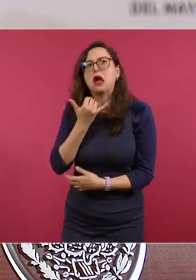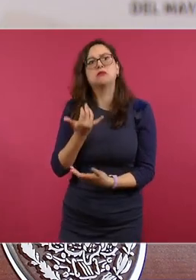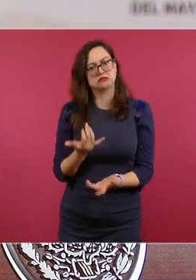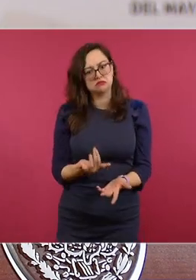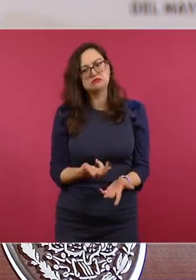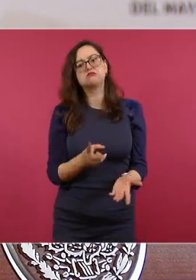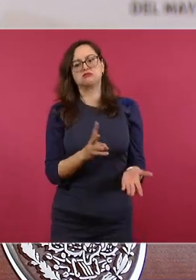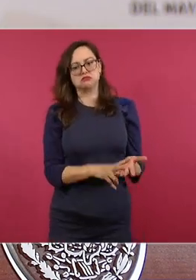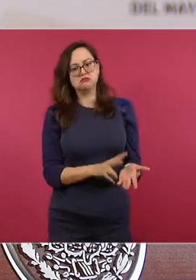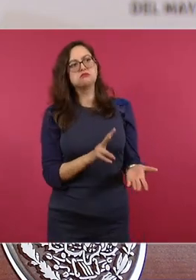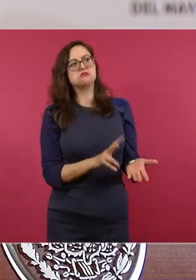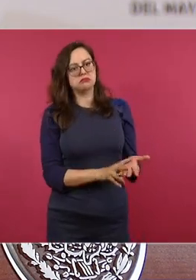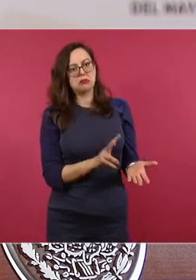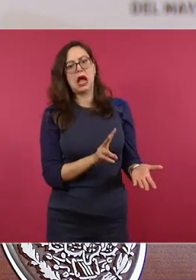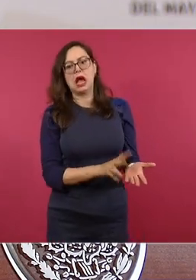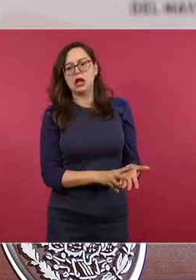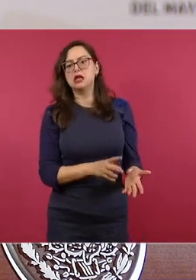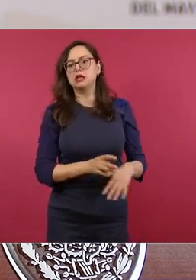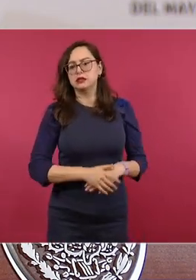porque sí se afecta